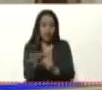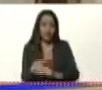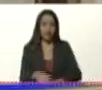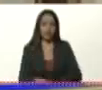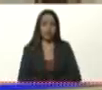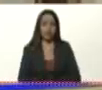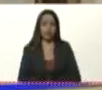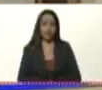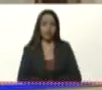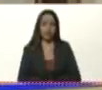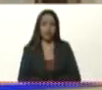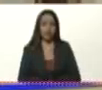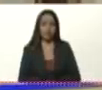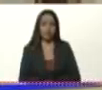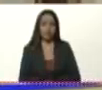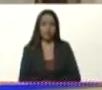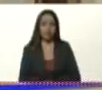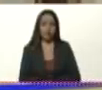IB6673 de Iberia.